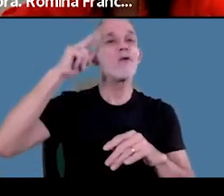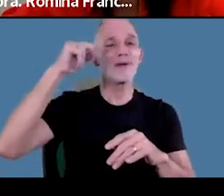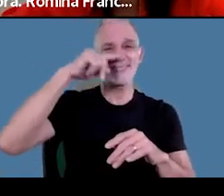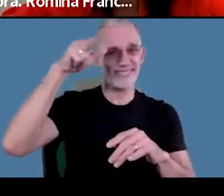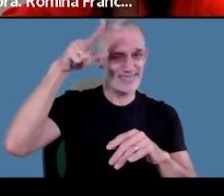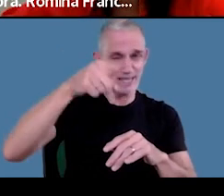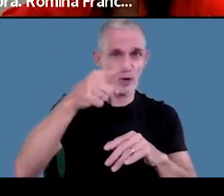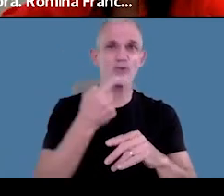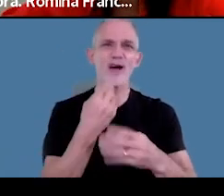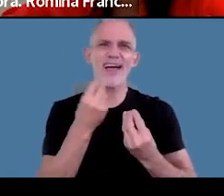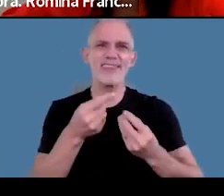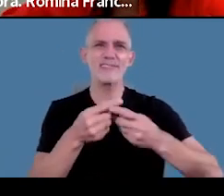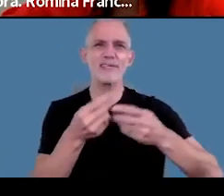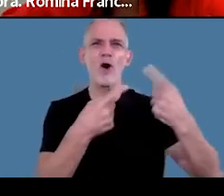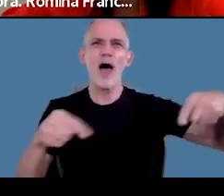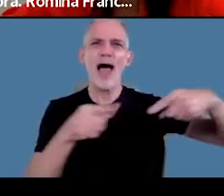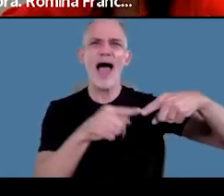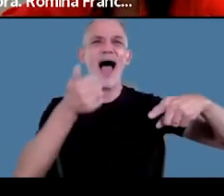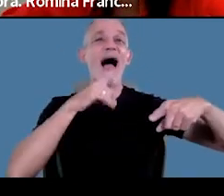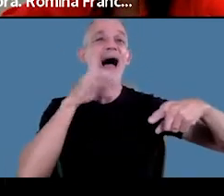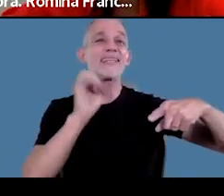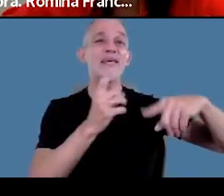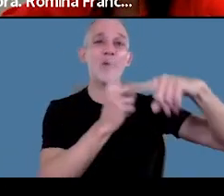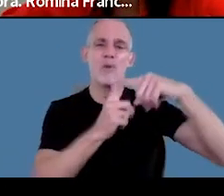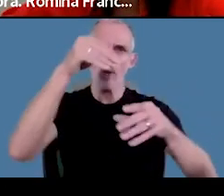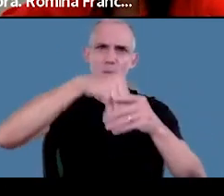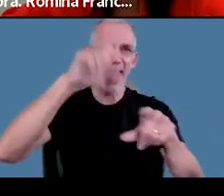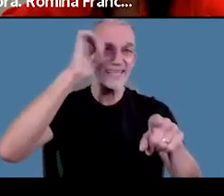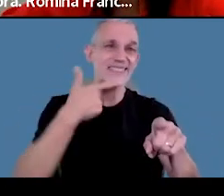son activos no computables para el estático.